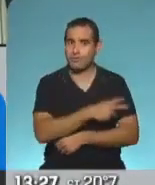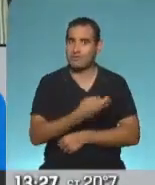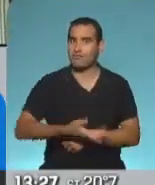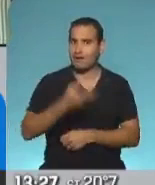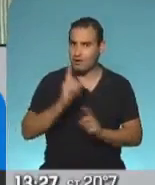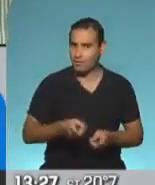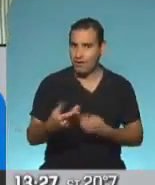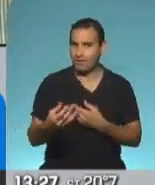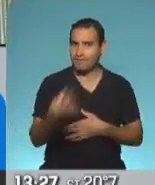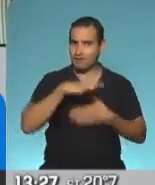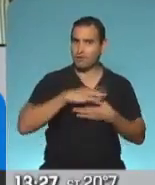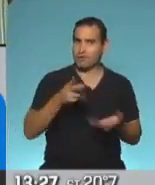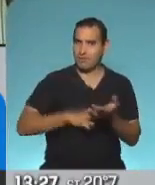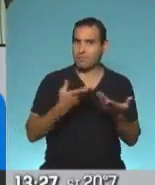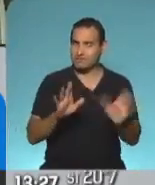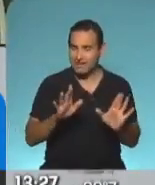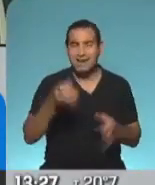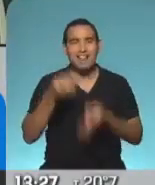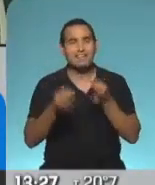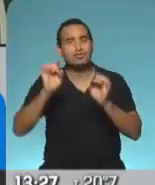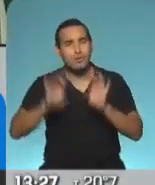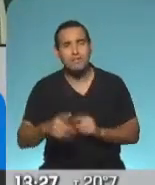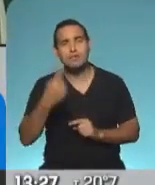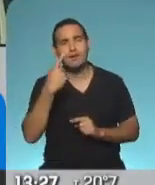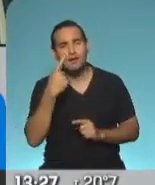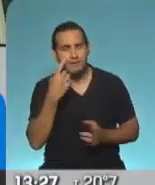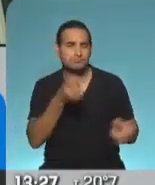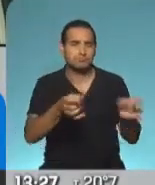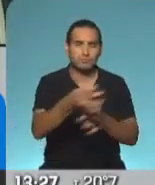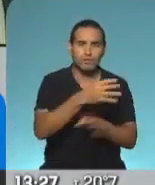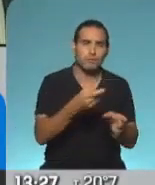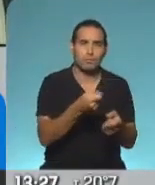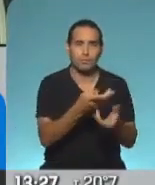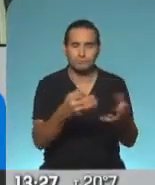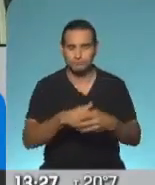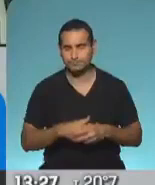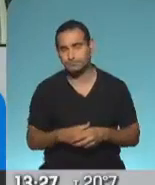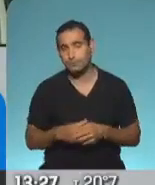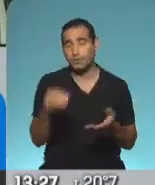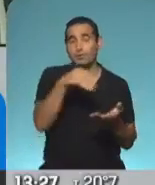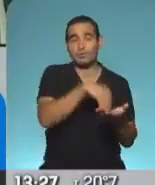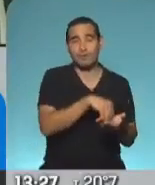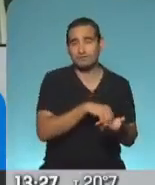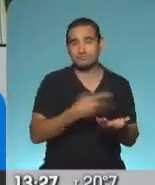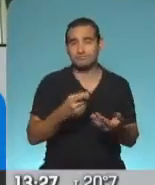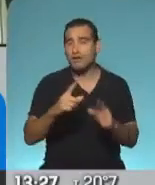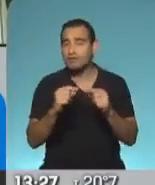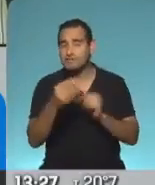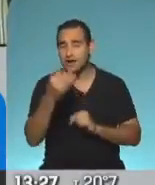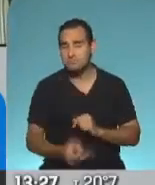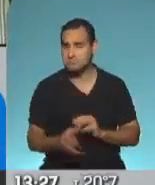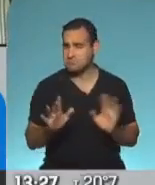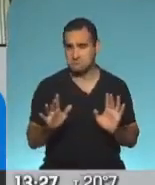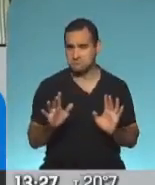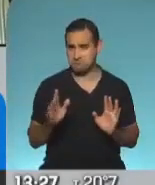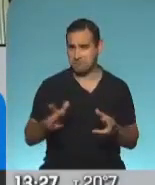protectores, así que los test rápidos no van a servir para este caso, solo sirven para estudios epidemiológicos. En segundo lugar, no tengo una fecha, por lo menos que se haya